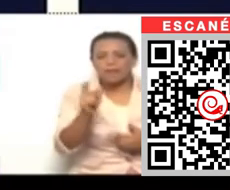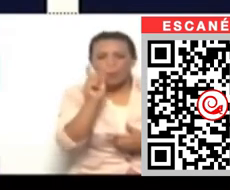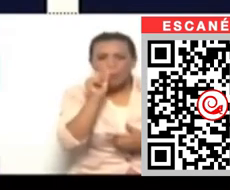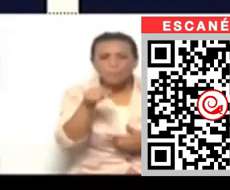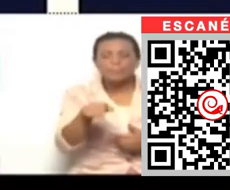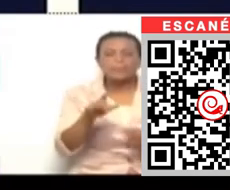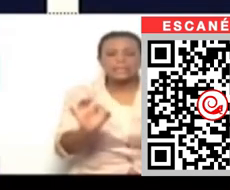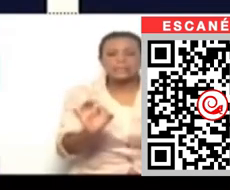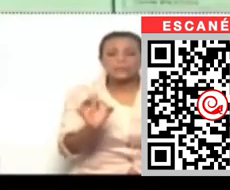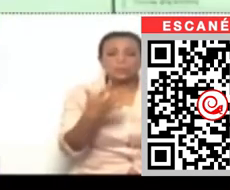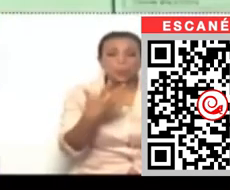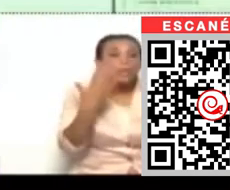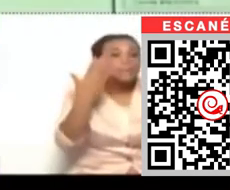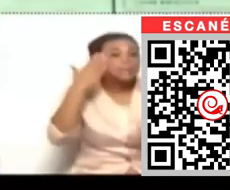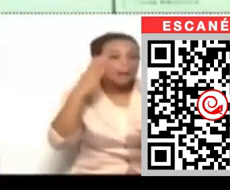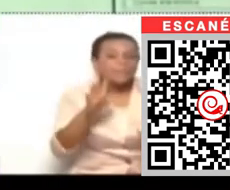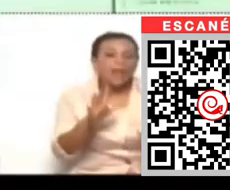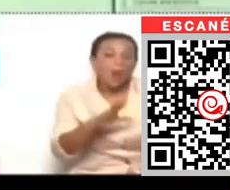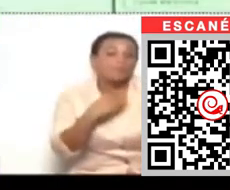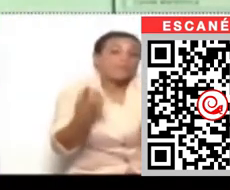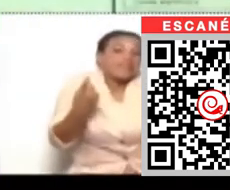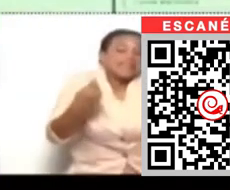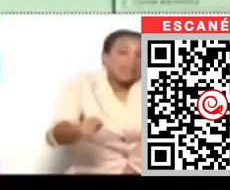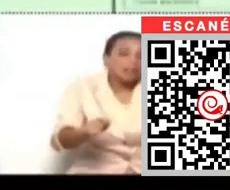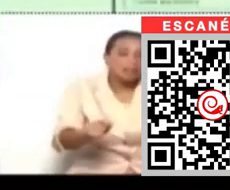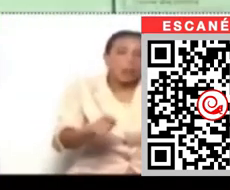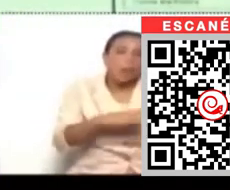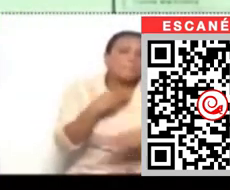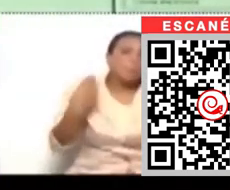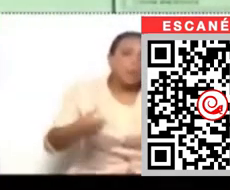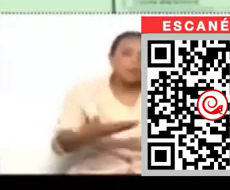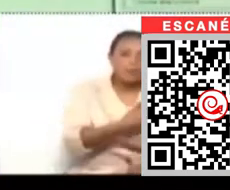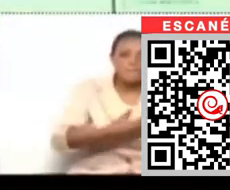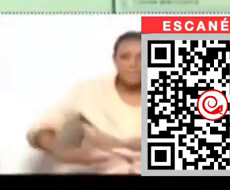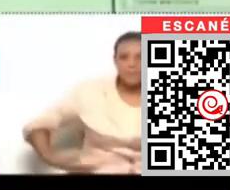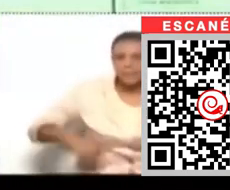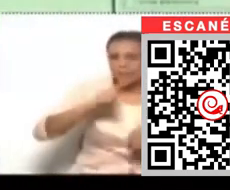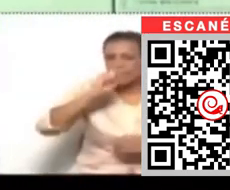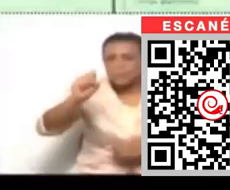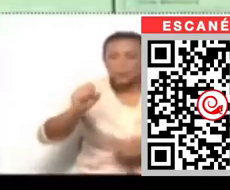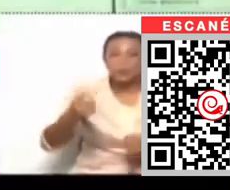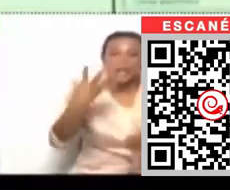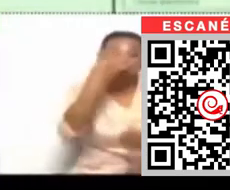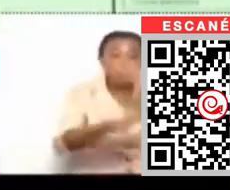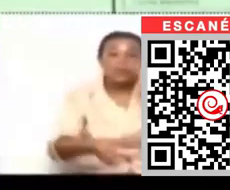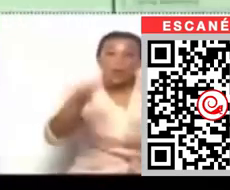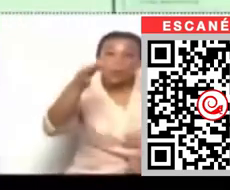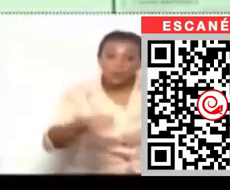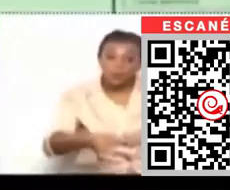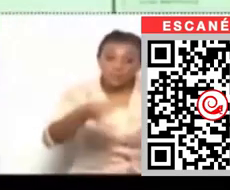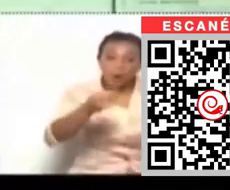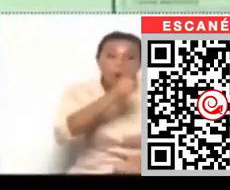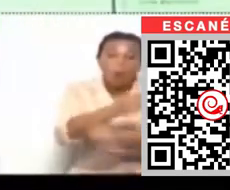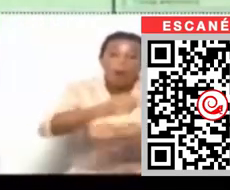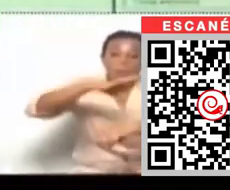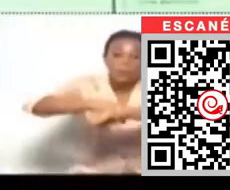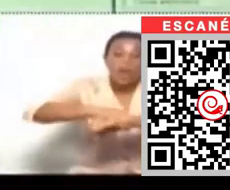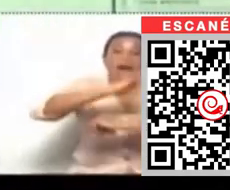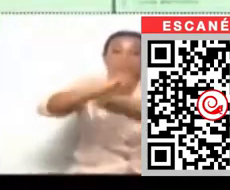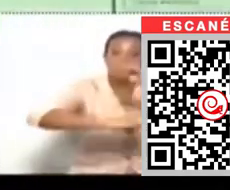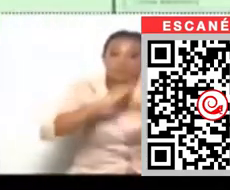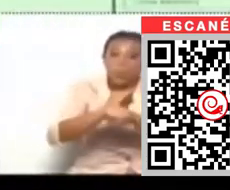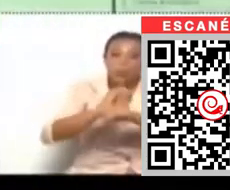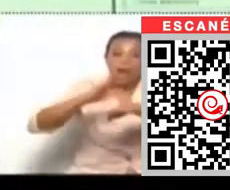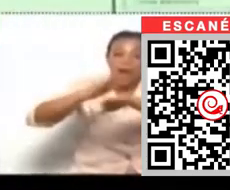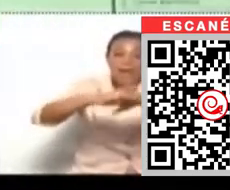Sebastián Barrás, implicada en la fallida acción terrorista denominada Brazalete Blanco y prófuga de la justicia con orden de aprehensión y